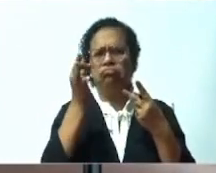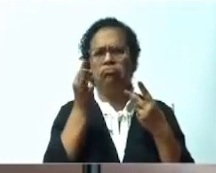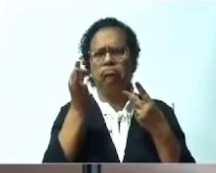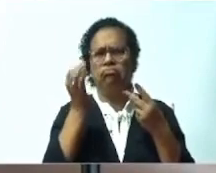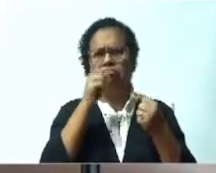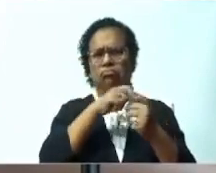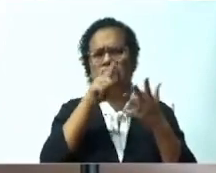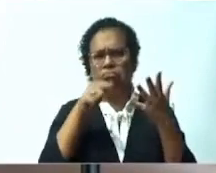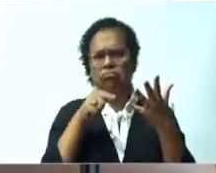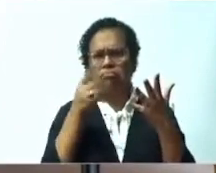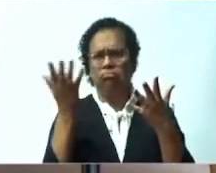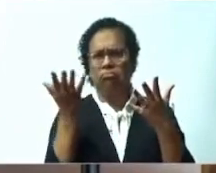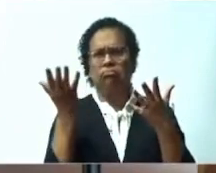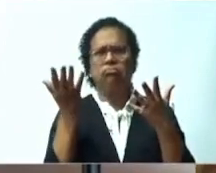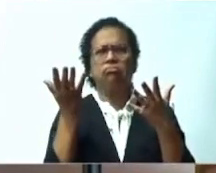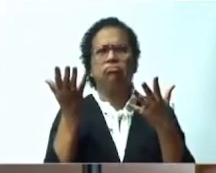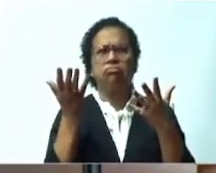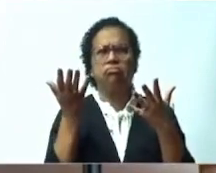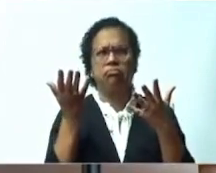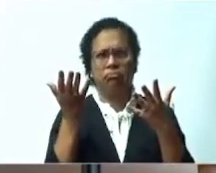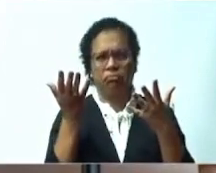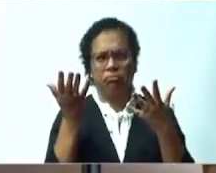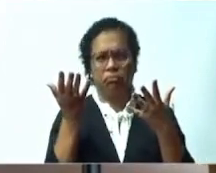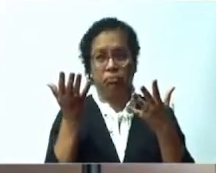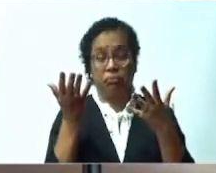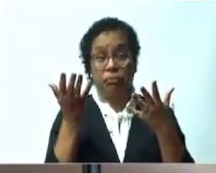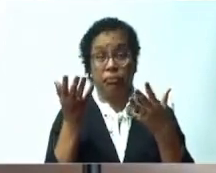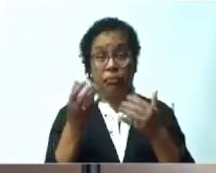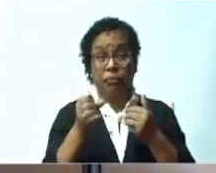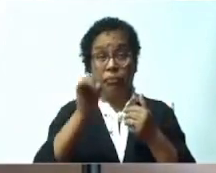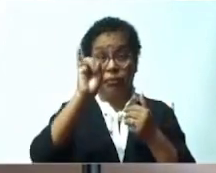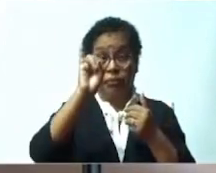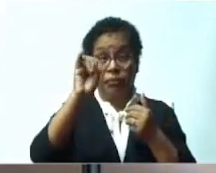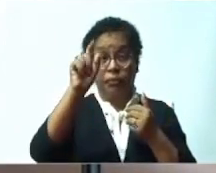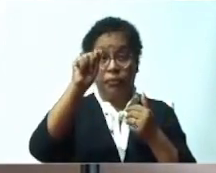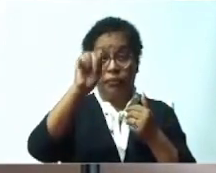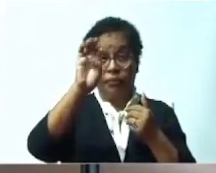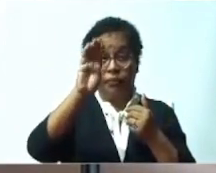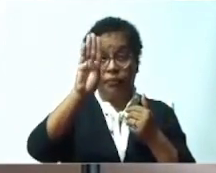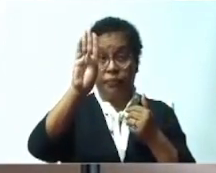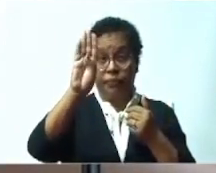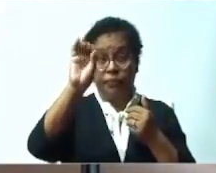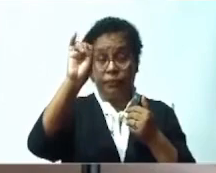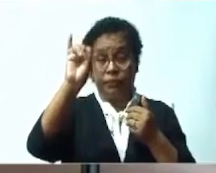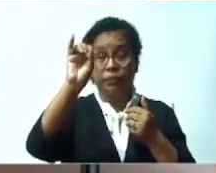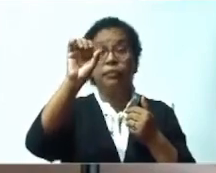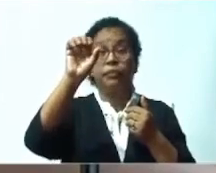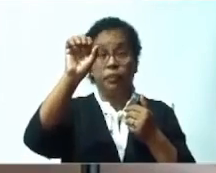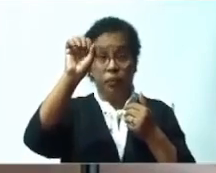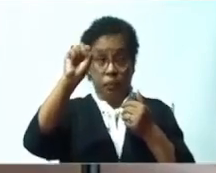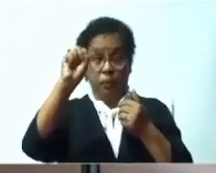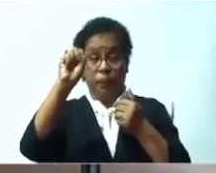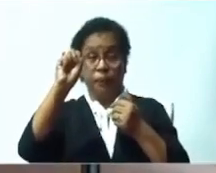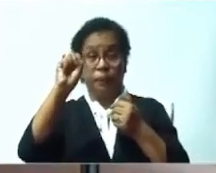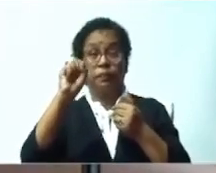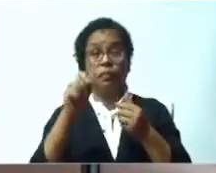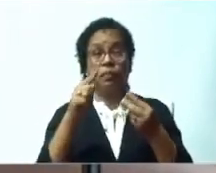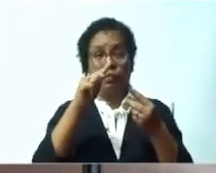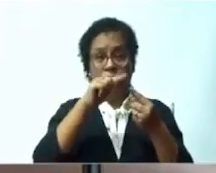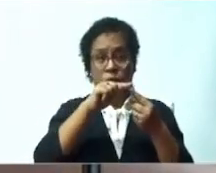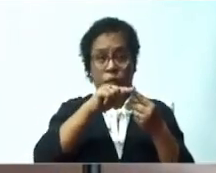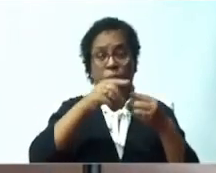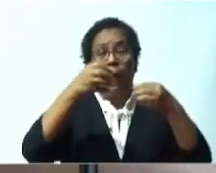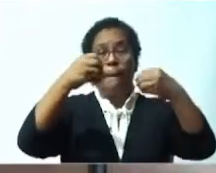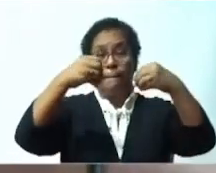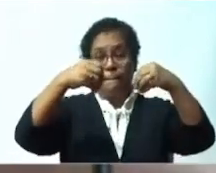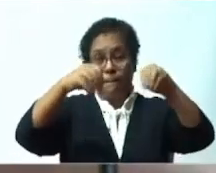aquí. En materia de impuestos, hay dos tipos de impuestos. Un impuesto a la venta y un impuesto